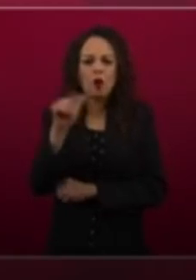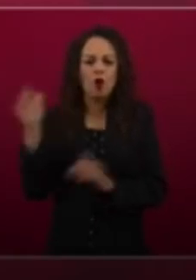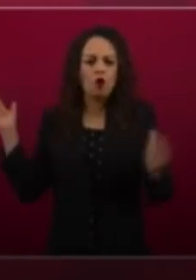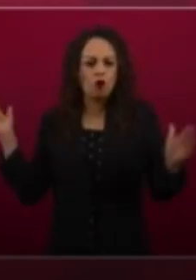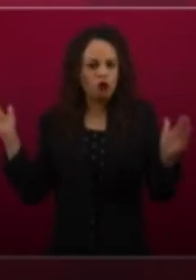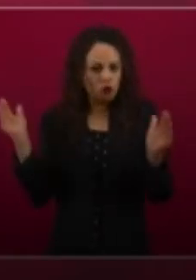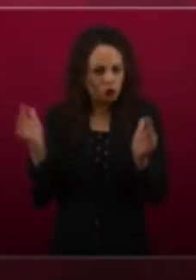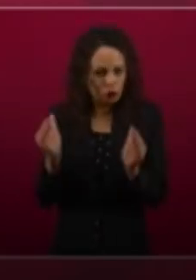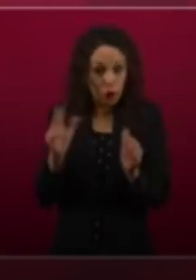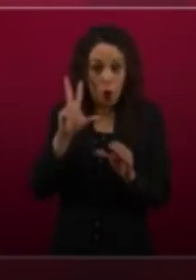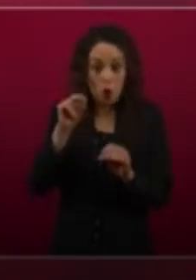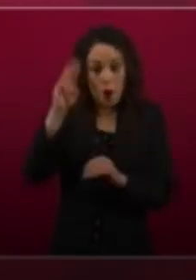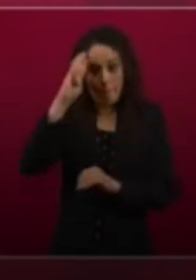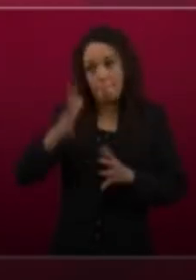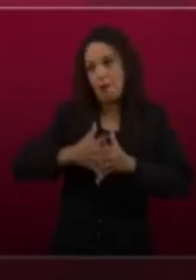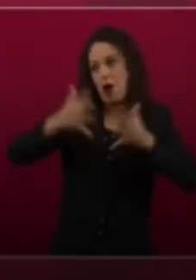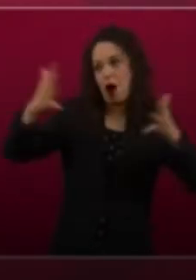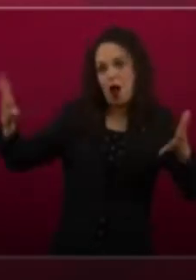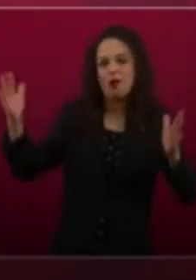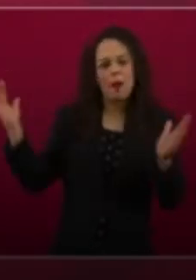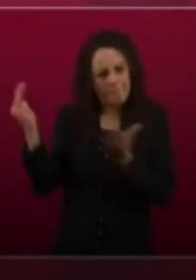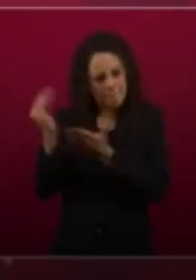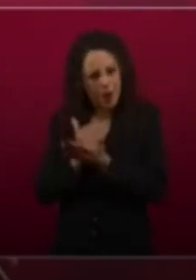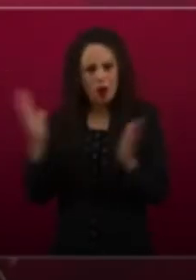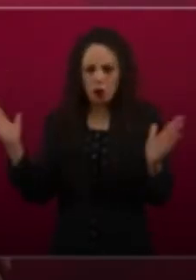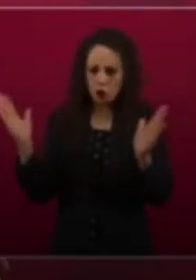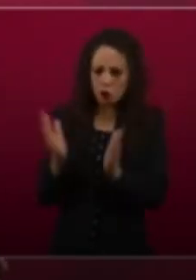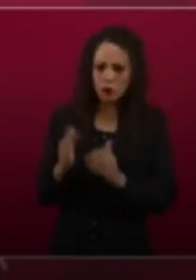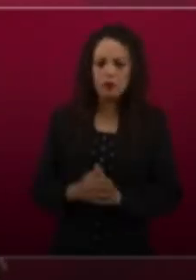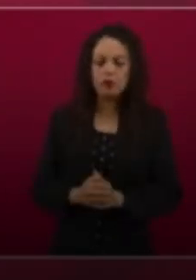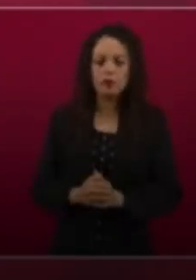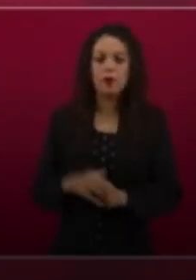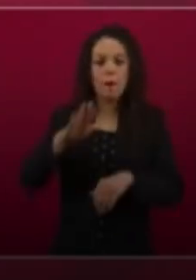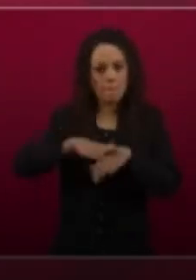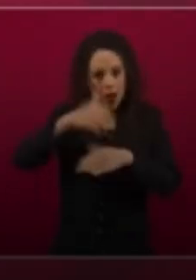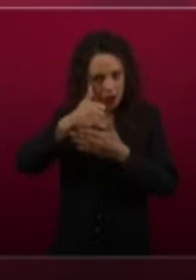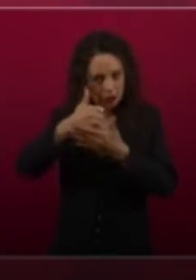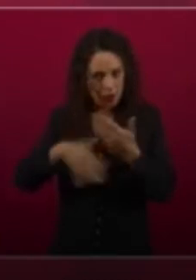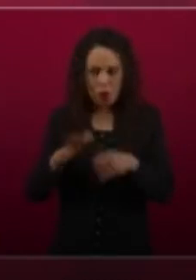pequeño, no tan grande, no tan costoso,